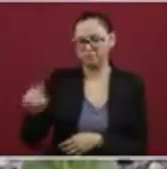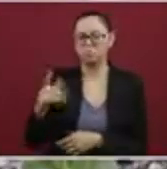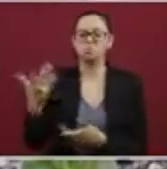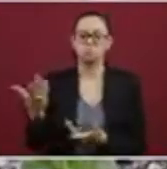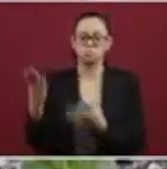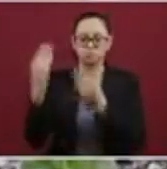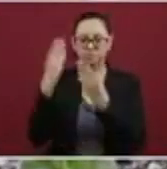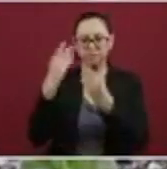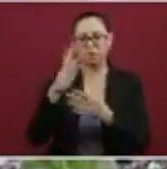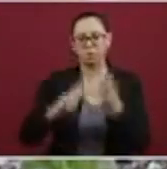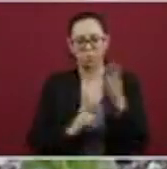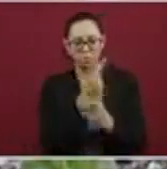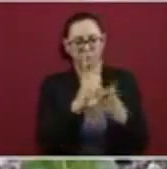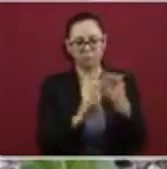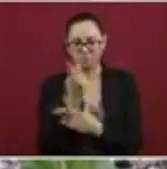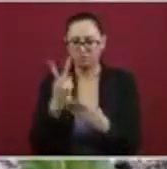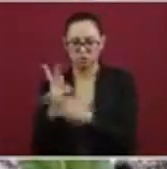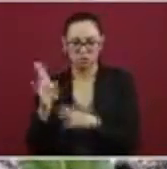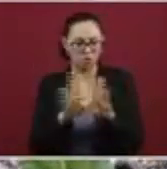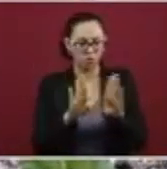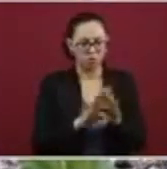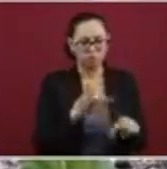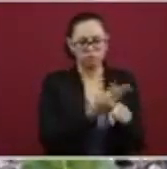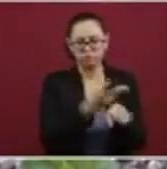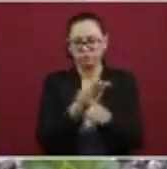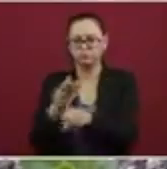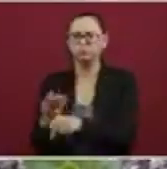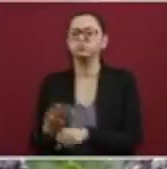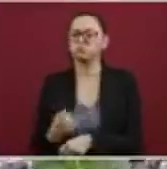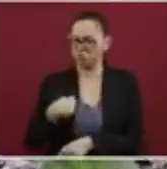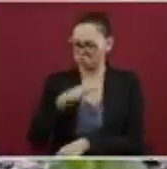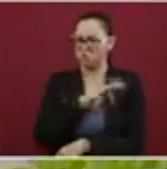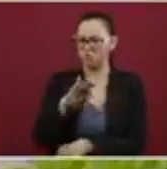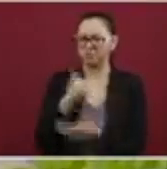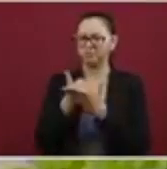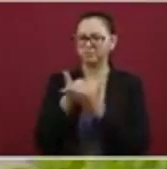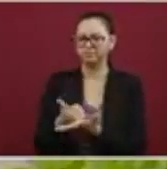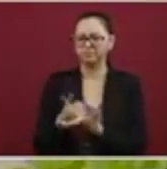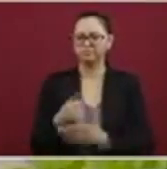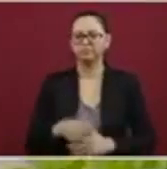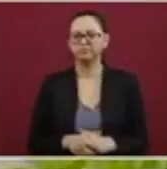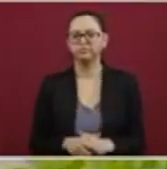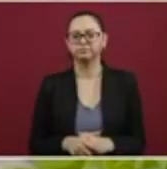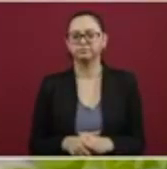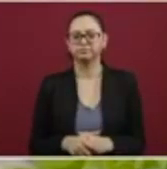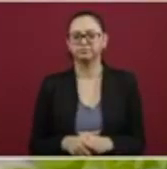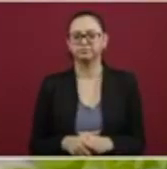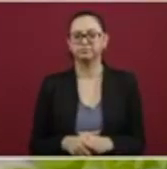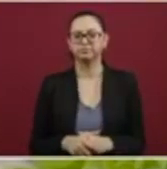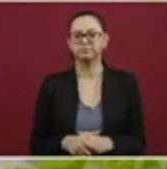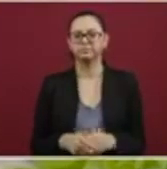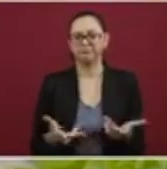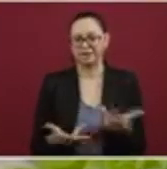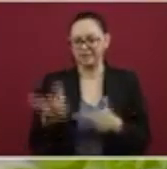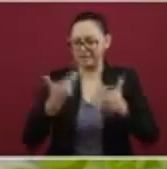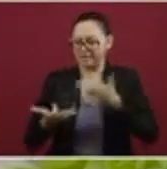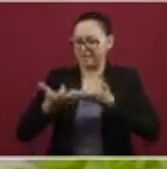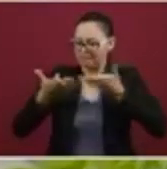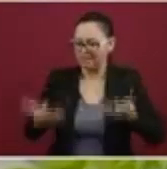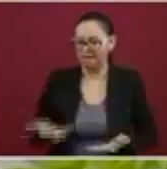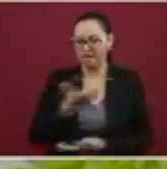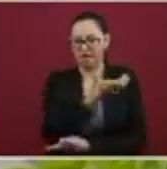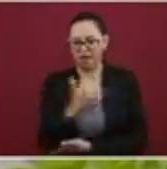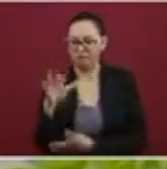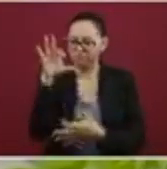la producción. Es donde yo les dije, le puedo ayudar. Vale la pena regresar a nuestros orígenes, al campo,